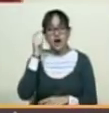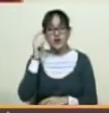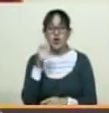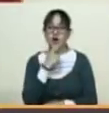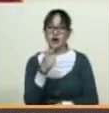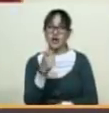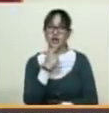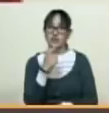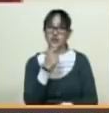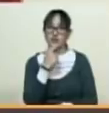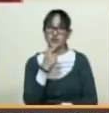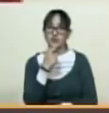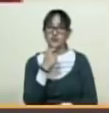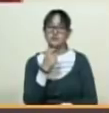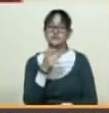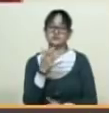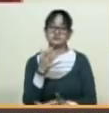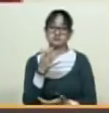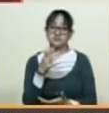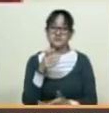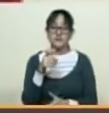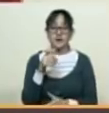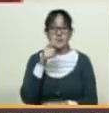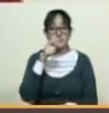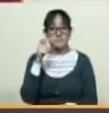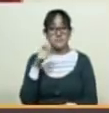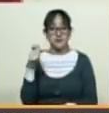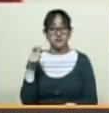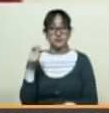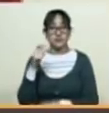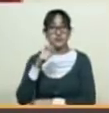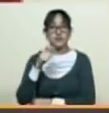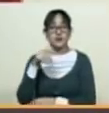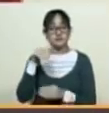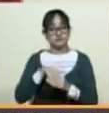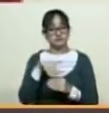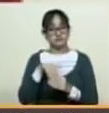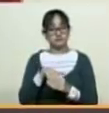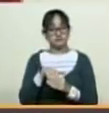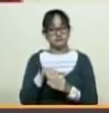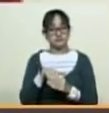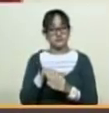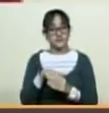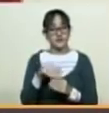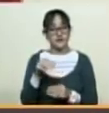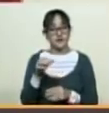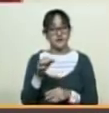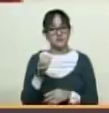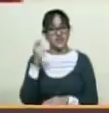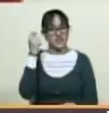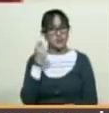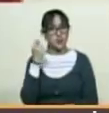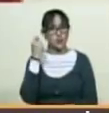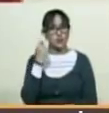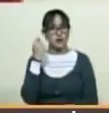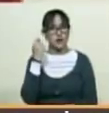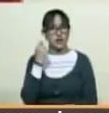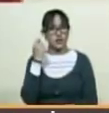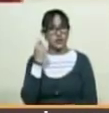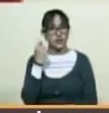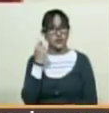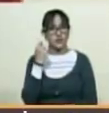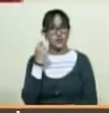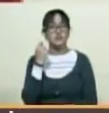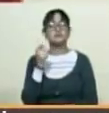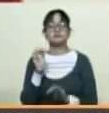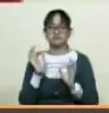radio. Para los candidatos y las candidatas para los consejos legislativos regionales,